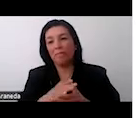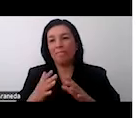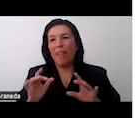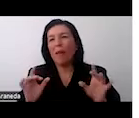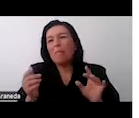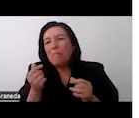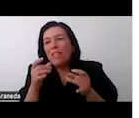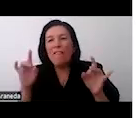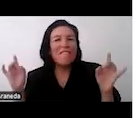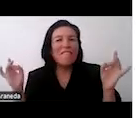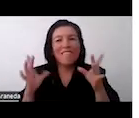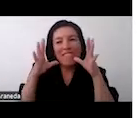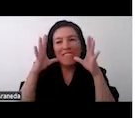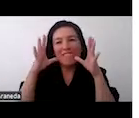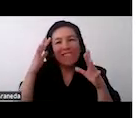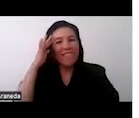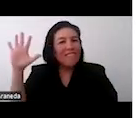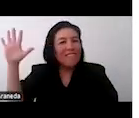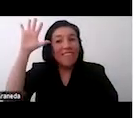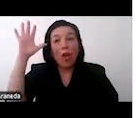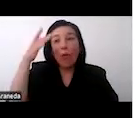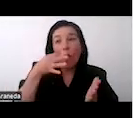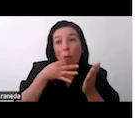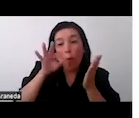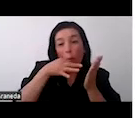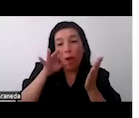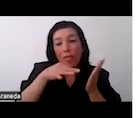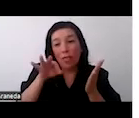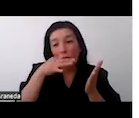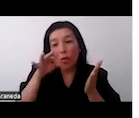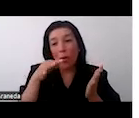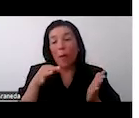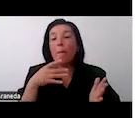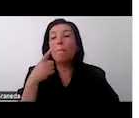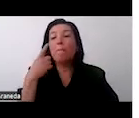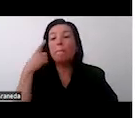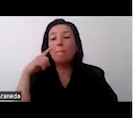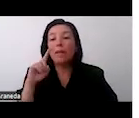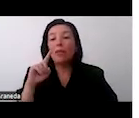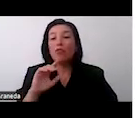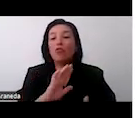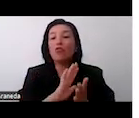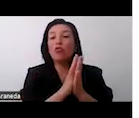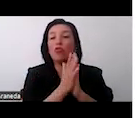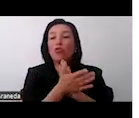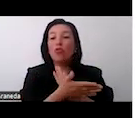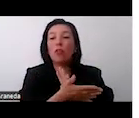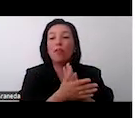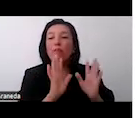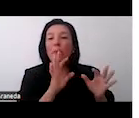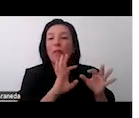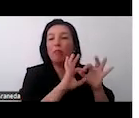mágica o fantasiosa a través de los cuentos. Sin embargo, todas están